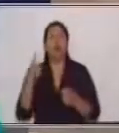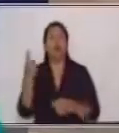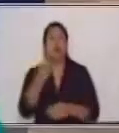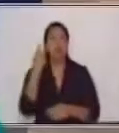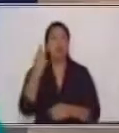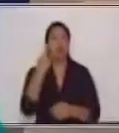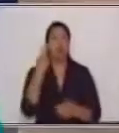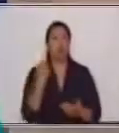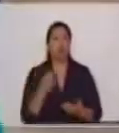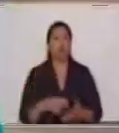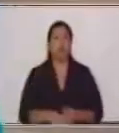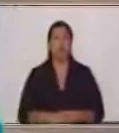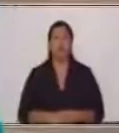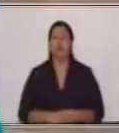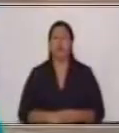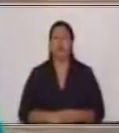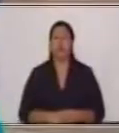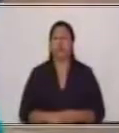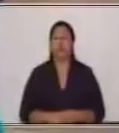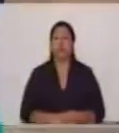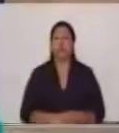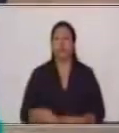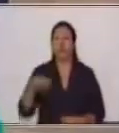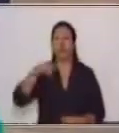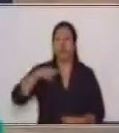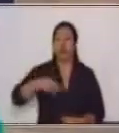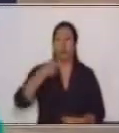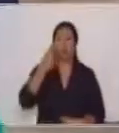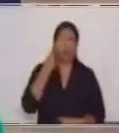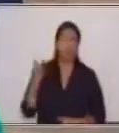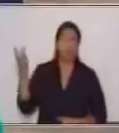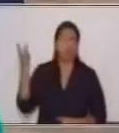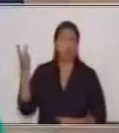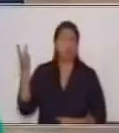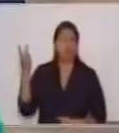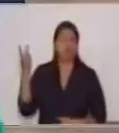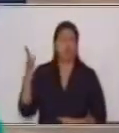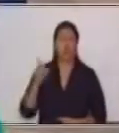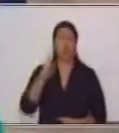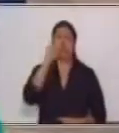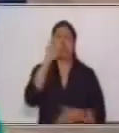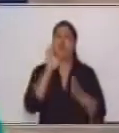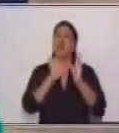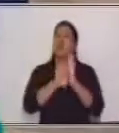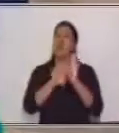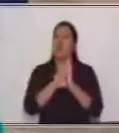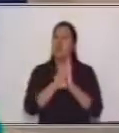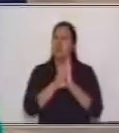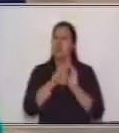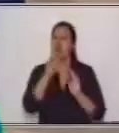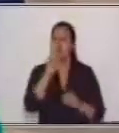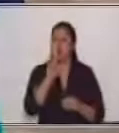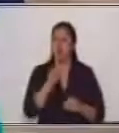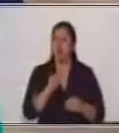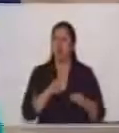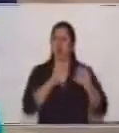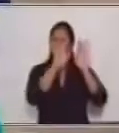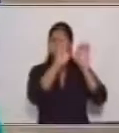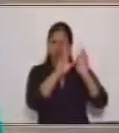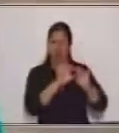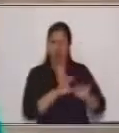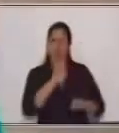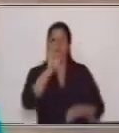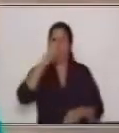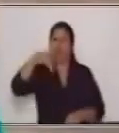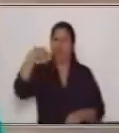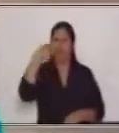este momento vamos a dar lectura a un ejemplo de ensayo breve para que nos hagamos